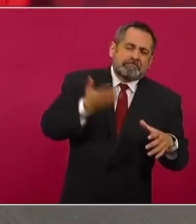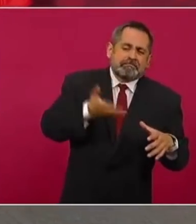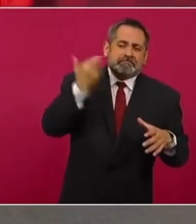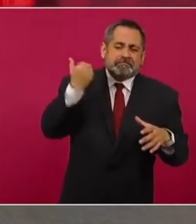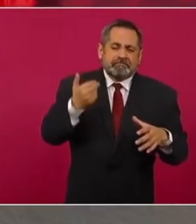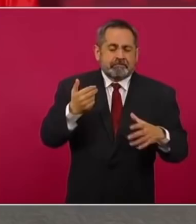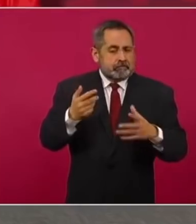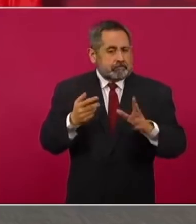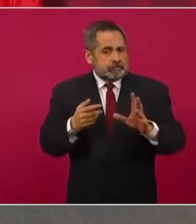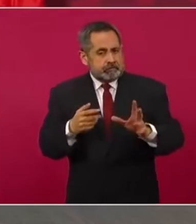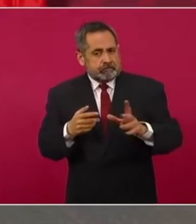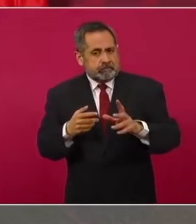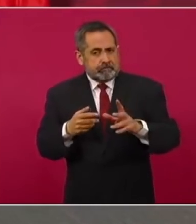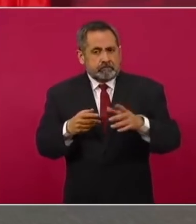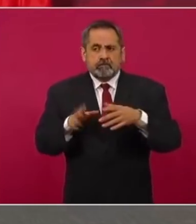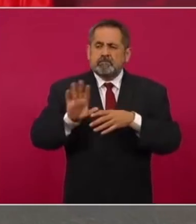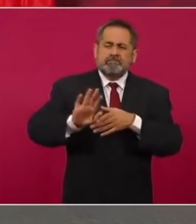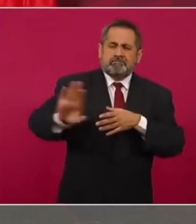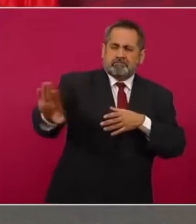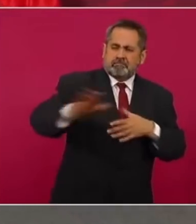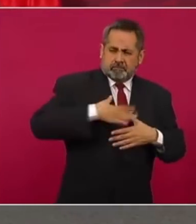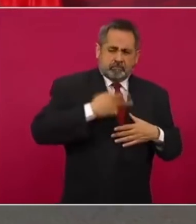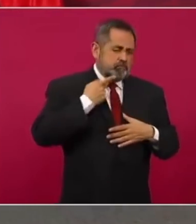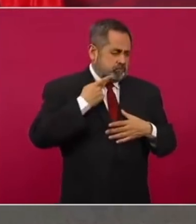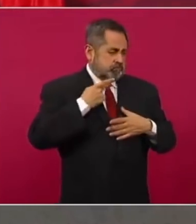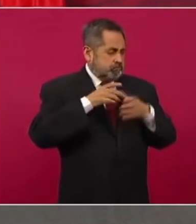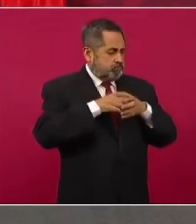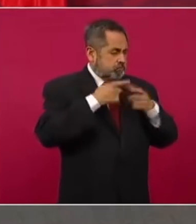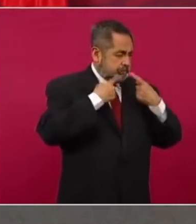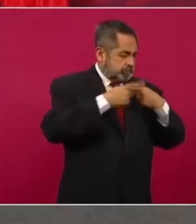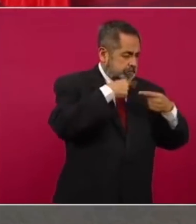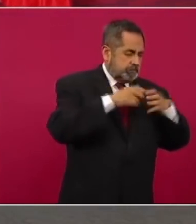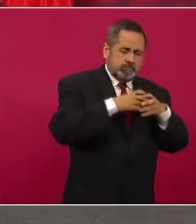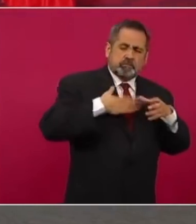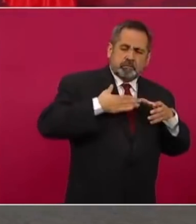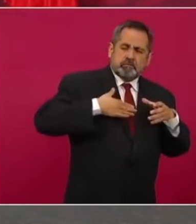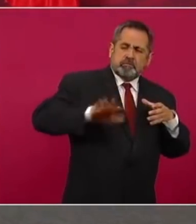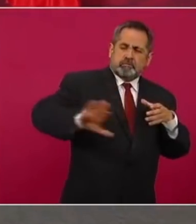que la política es asunto de los políticos. Pues no,